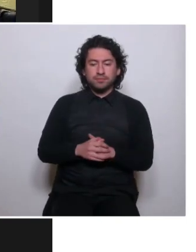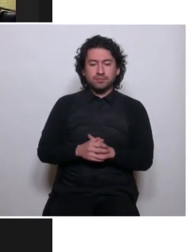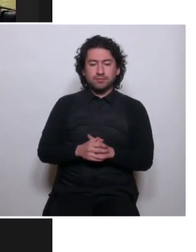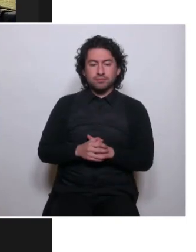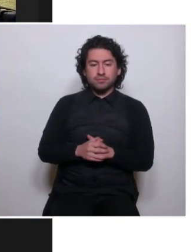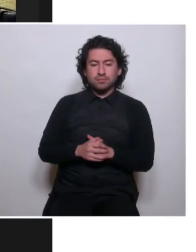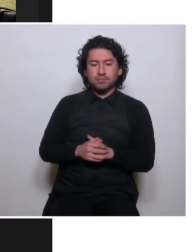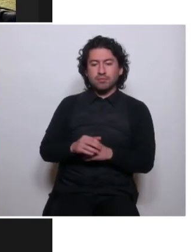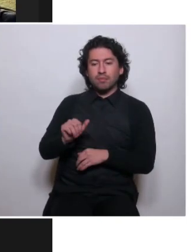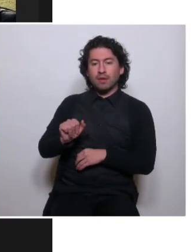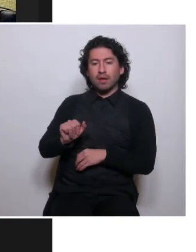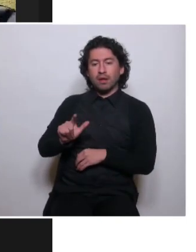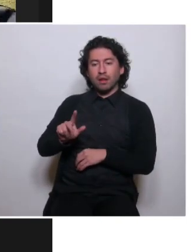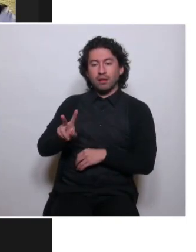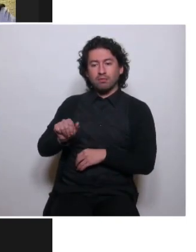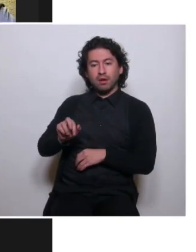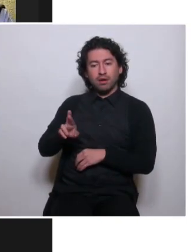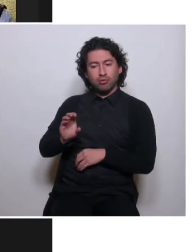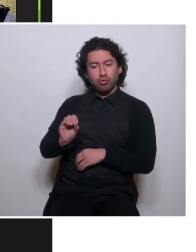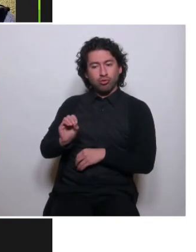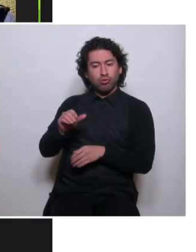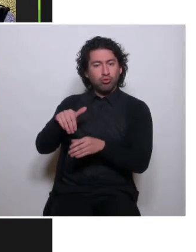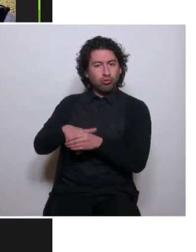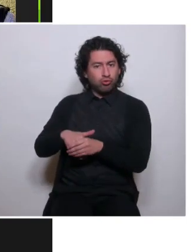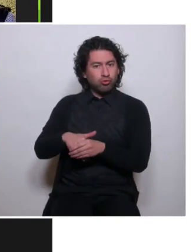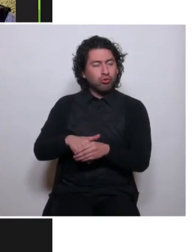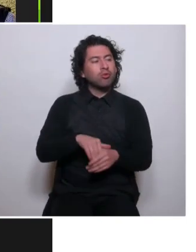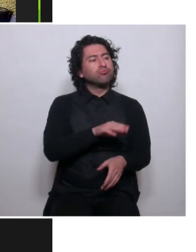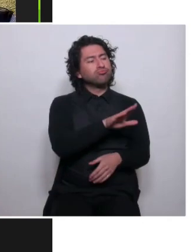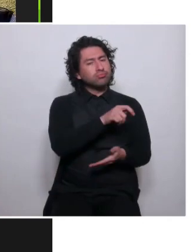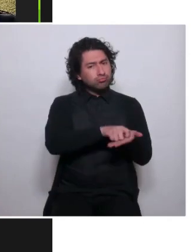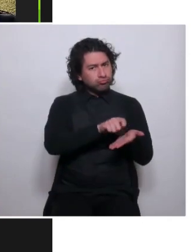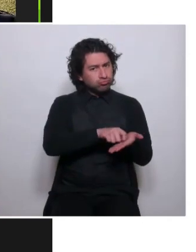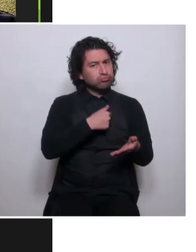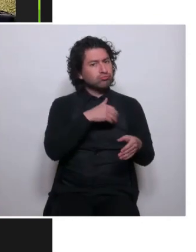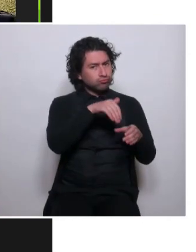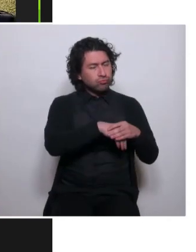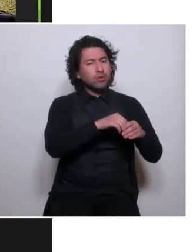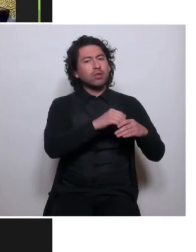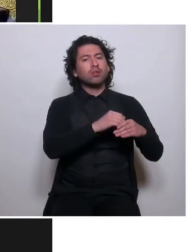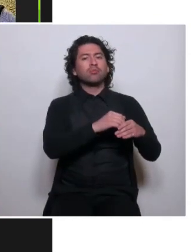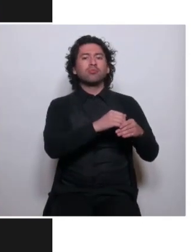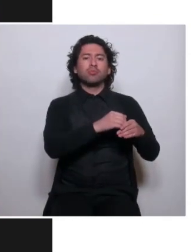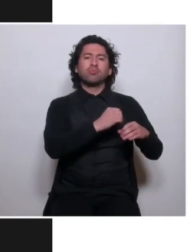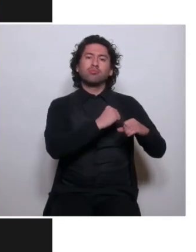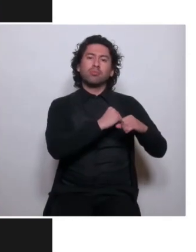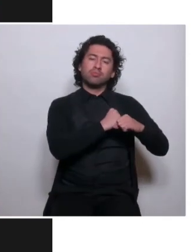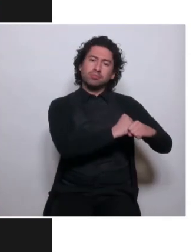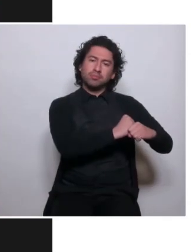Álvaro Jofré, ¿cómo vota? Señor secretario, mi voto es rechazo.